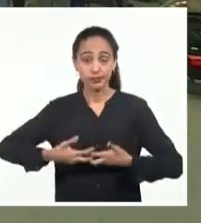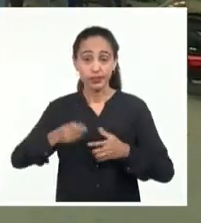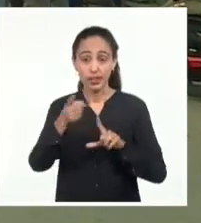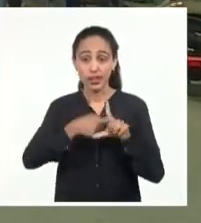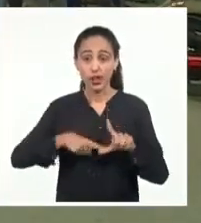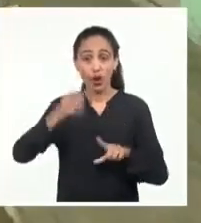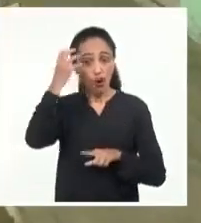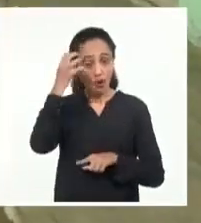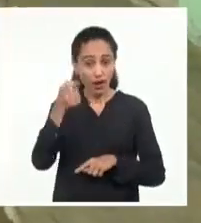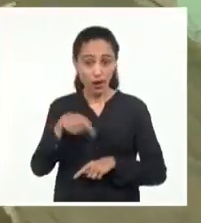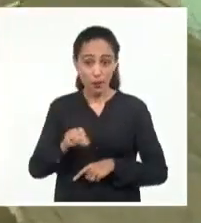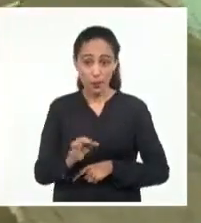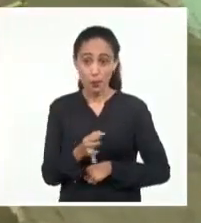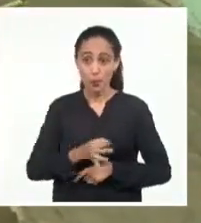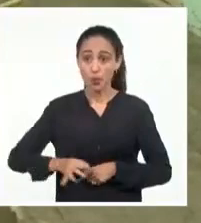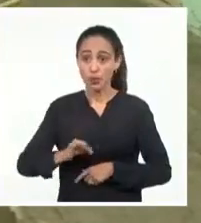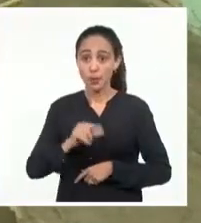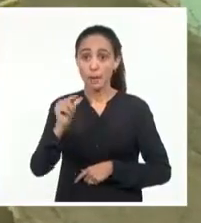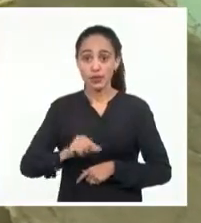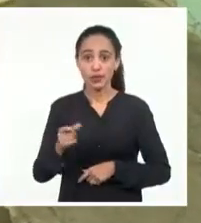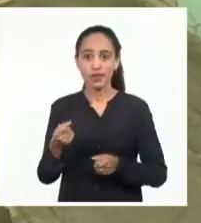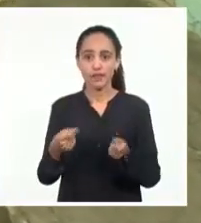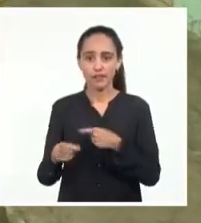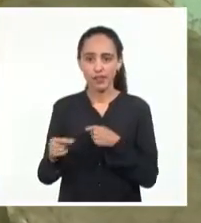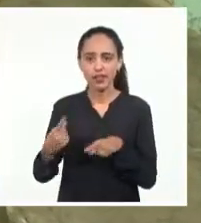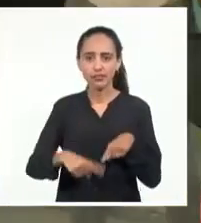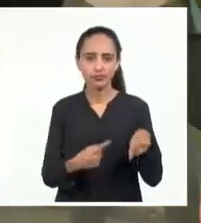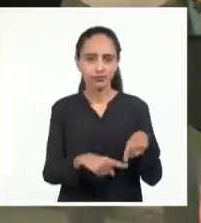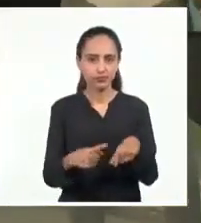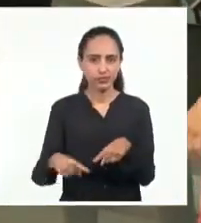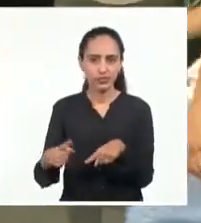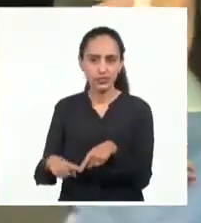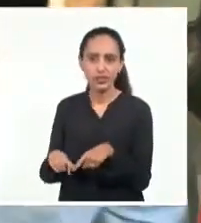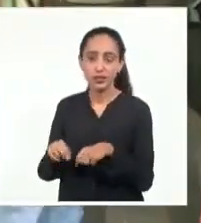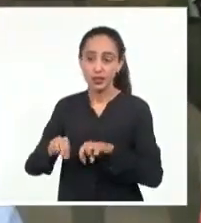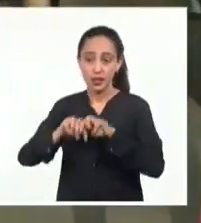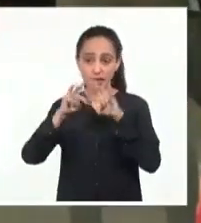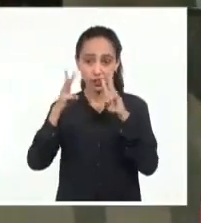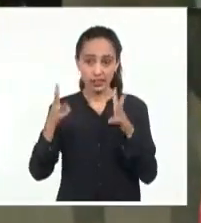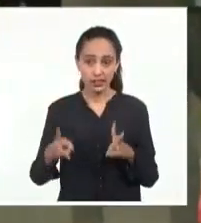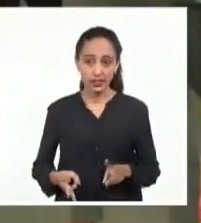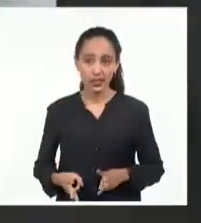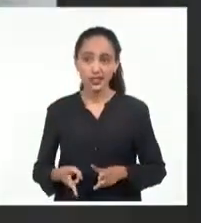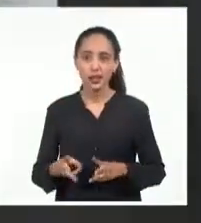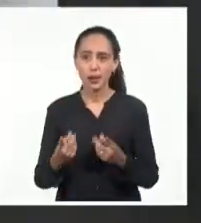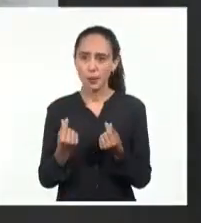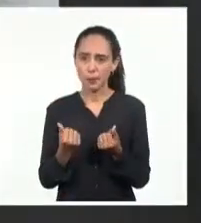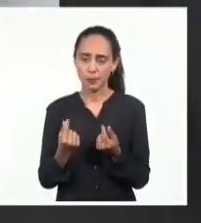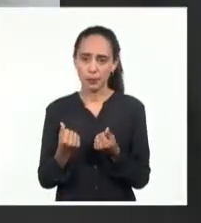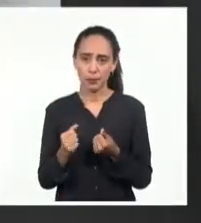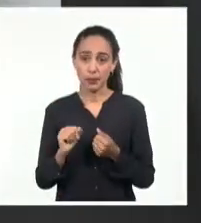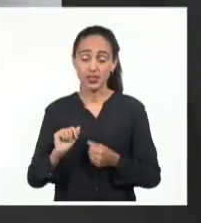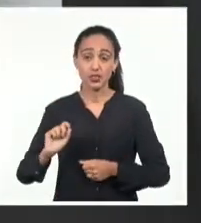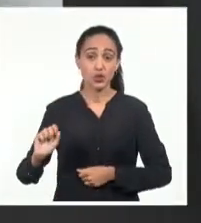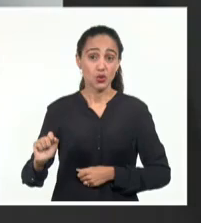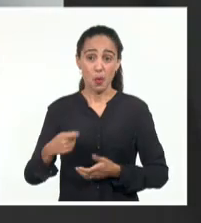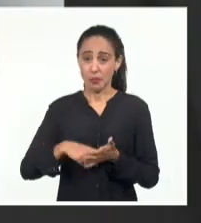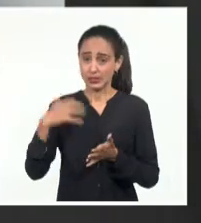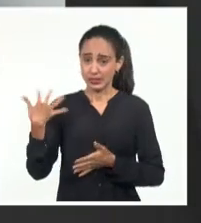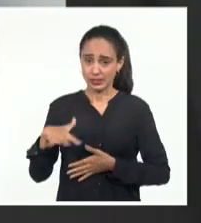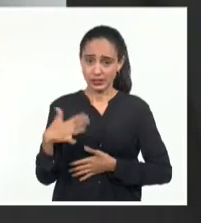gobierno del municipio han llegado a quienes comercializan productos de primera necesidad a través de las redes sociales a precios 10 veces superiores